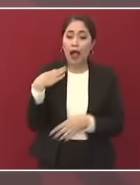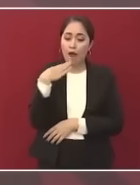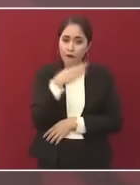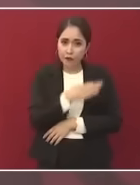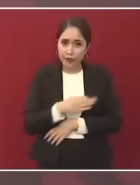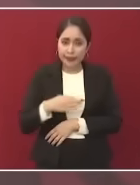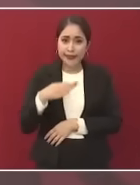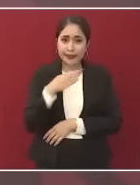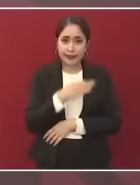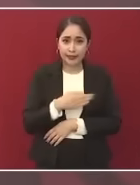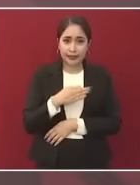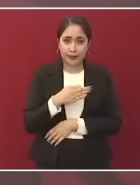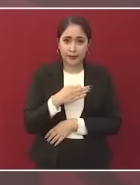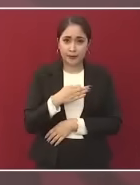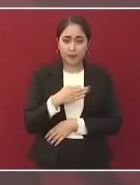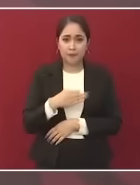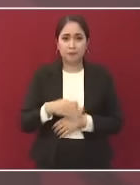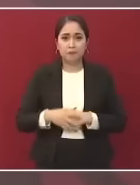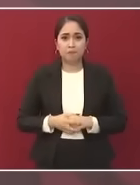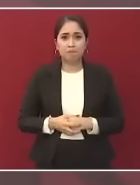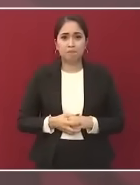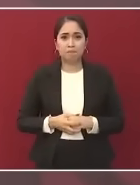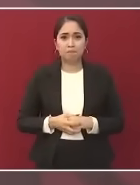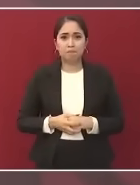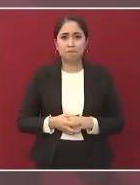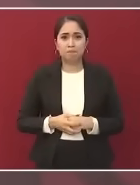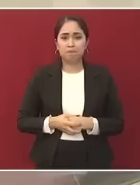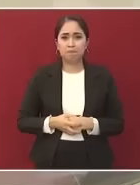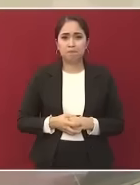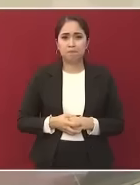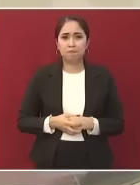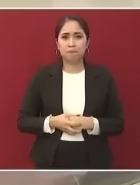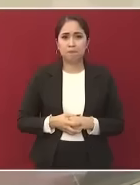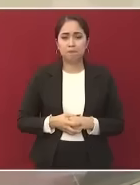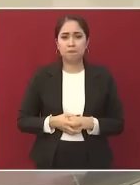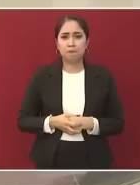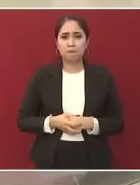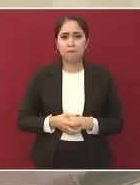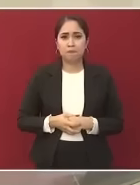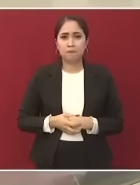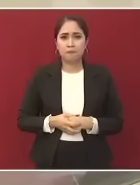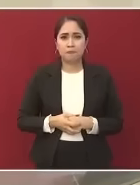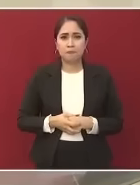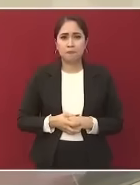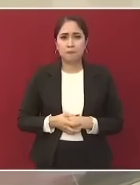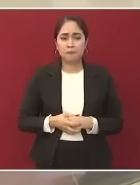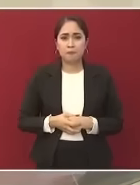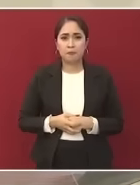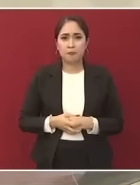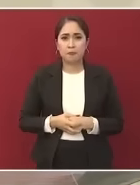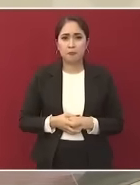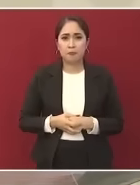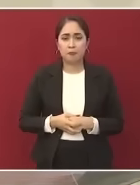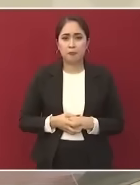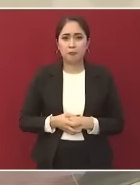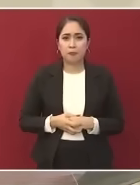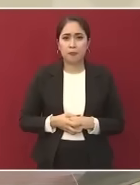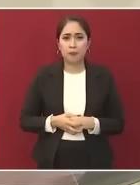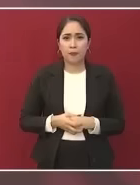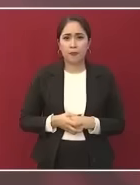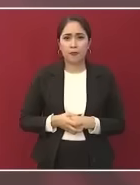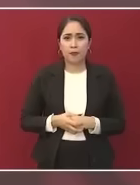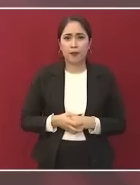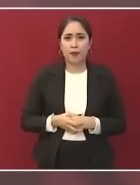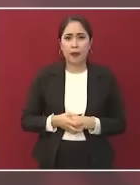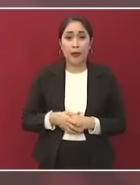166,000 homicidios dolosos en este año el sexenio López obradorista ya Se confirma como el más violento en la historia del